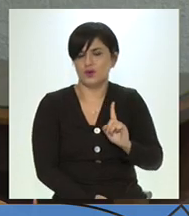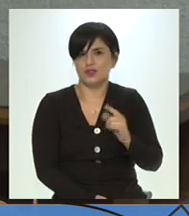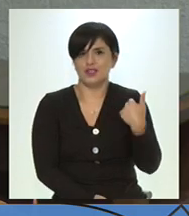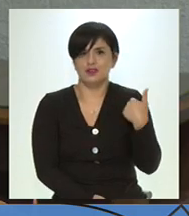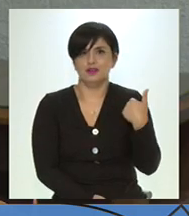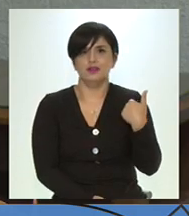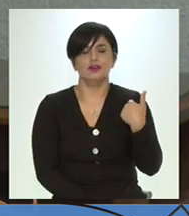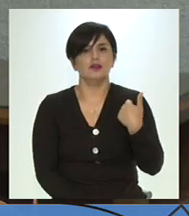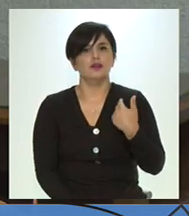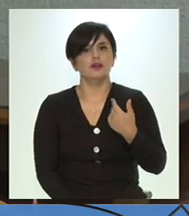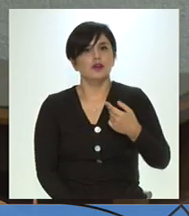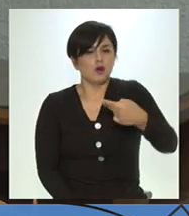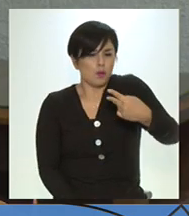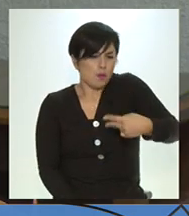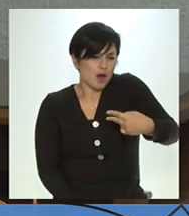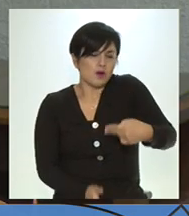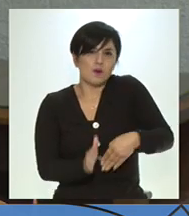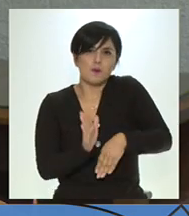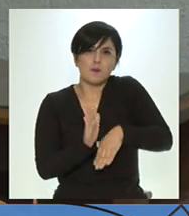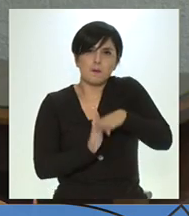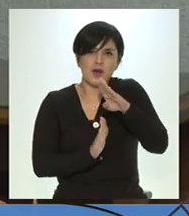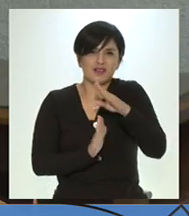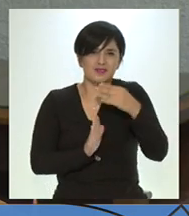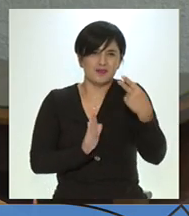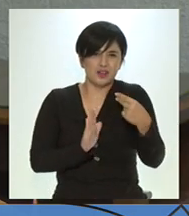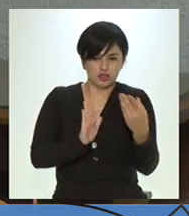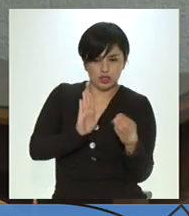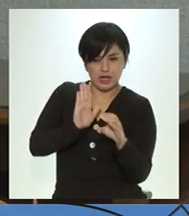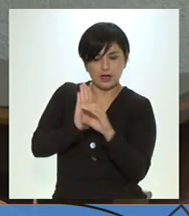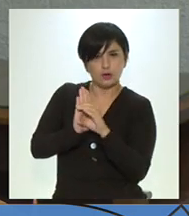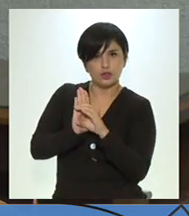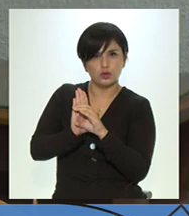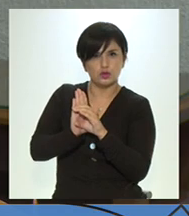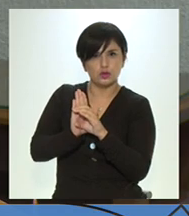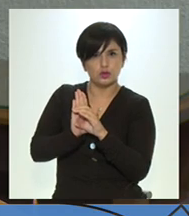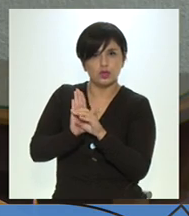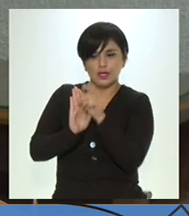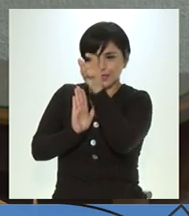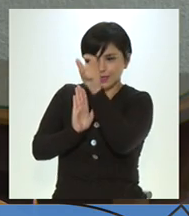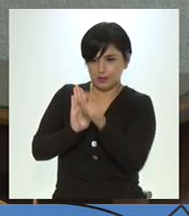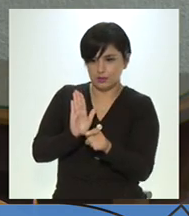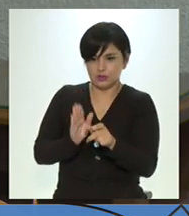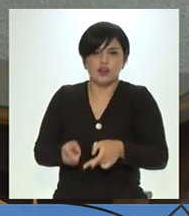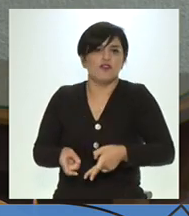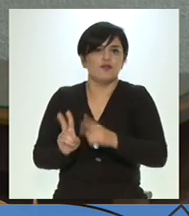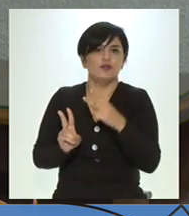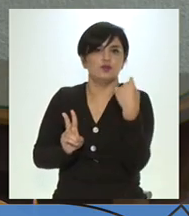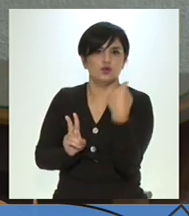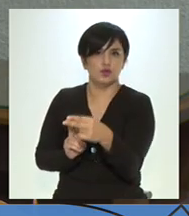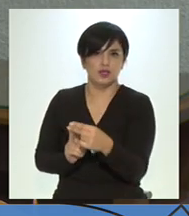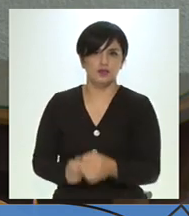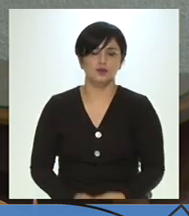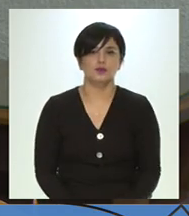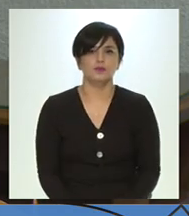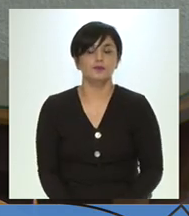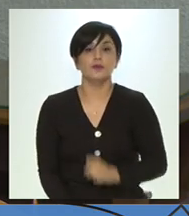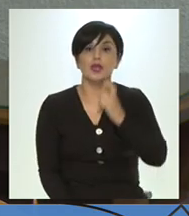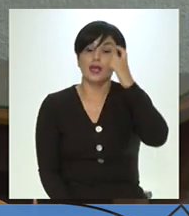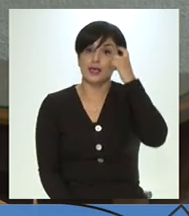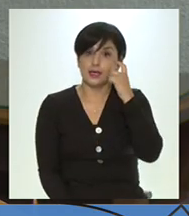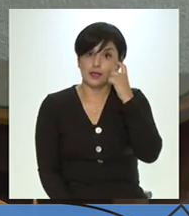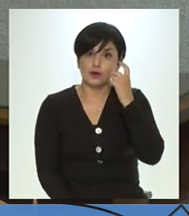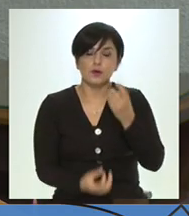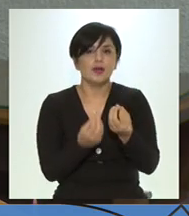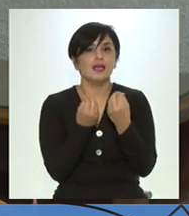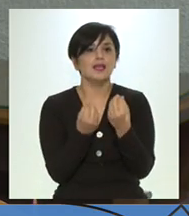un valor más encumbrado en la constitución que el de las personas y sus derechos creo en el bien